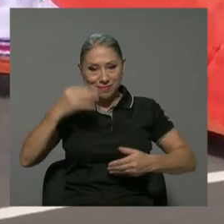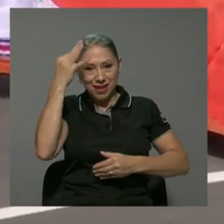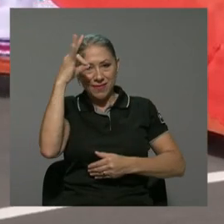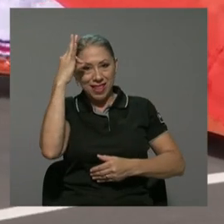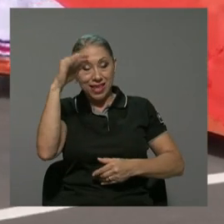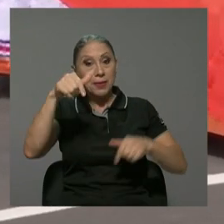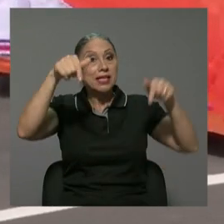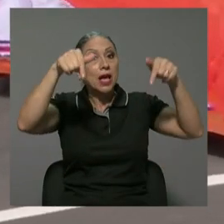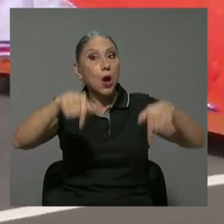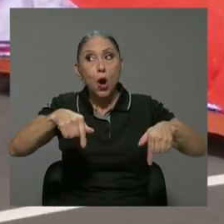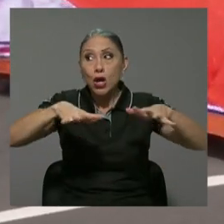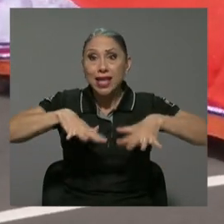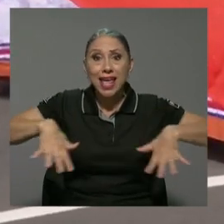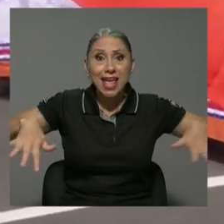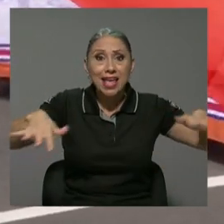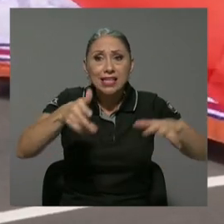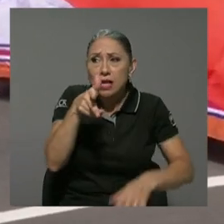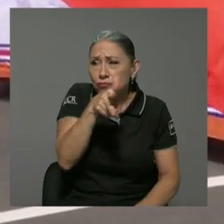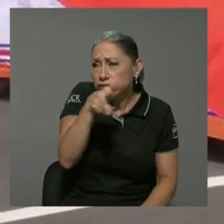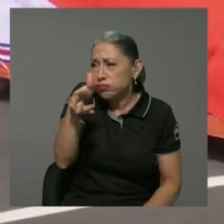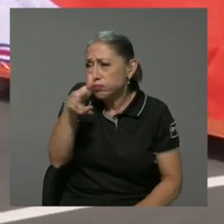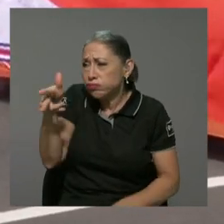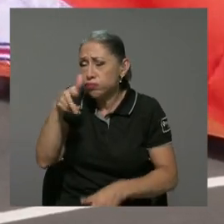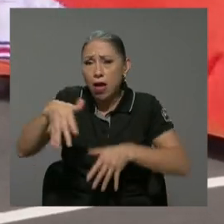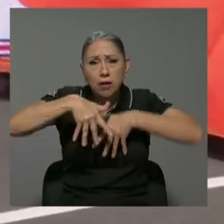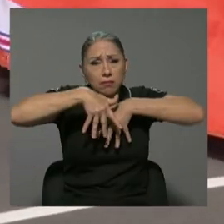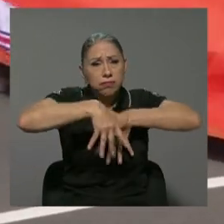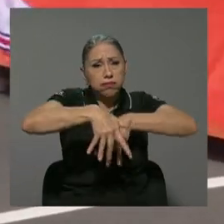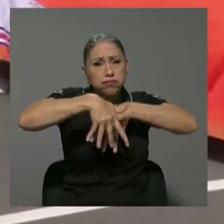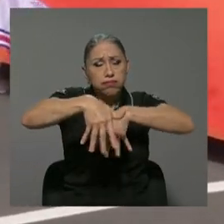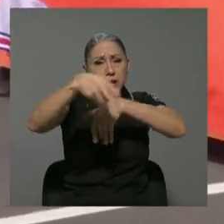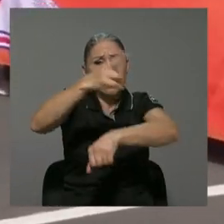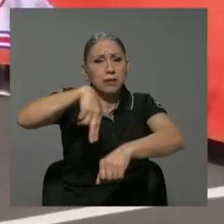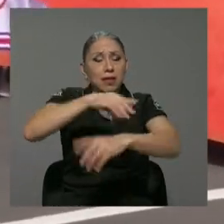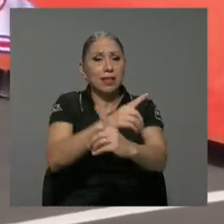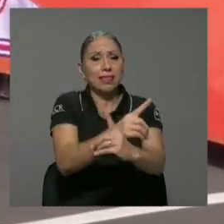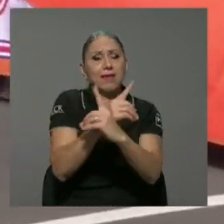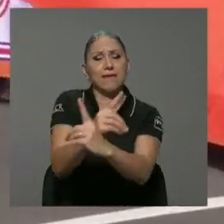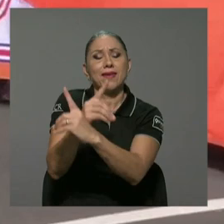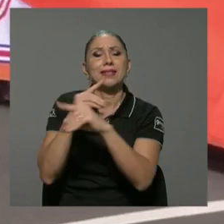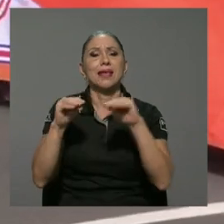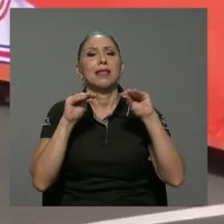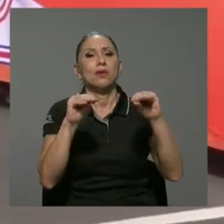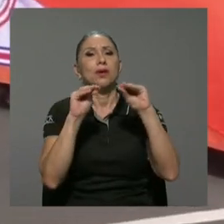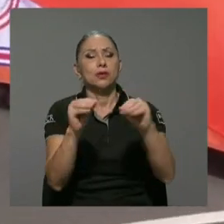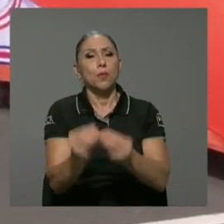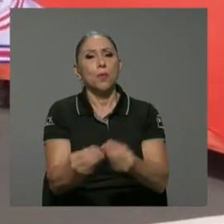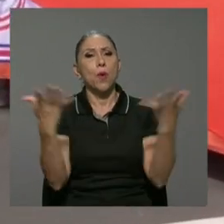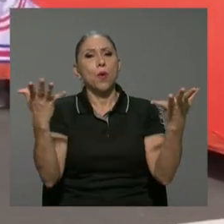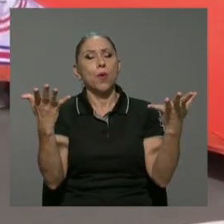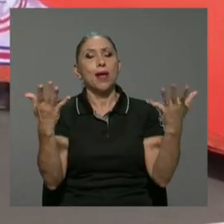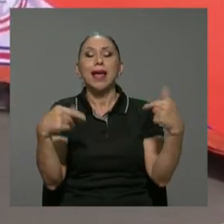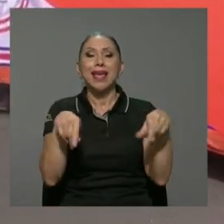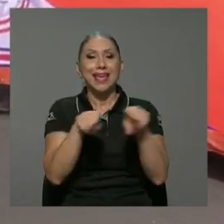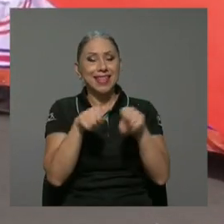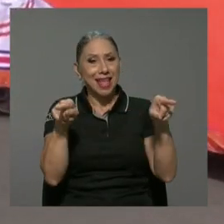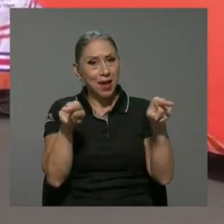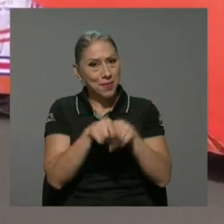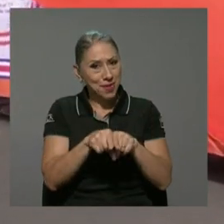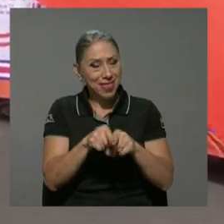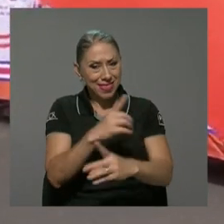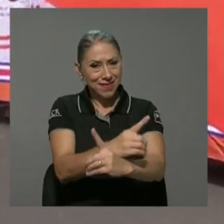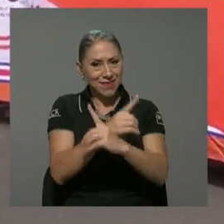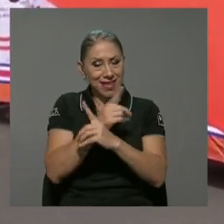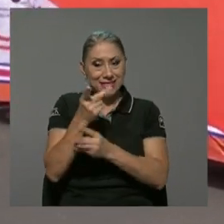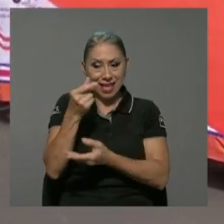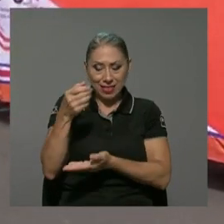Jiménez, y hoy estamos en esta cobertura de la Gran Marcha Nacional por la defensa de la educación pública y también del Fondo